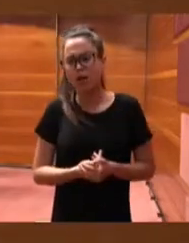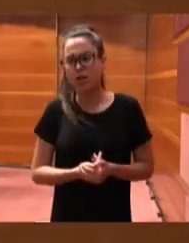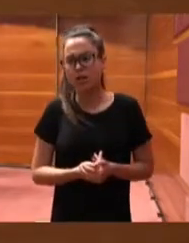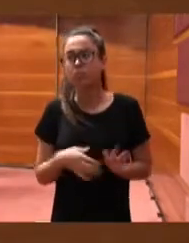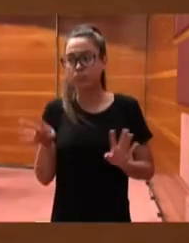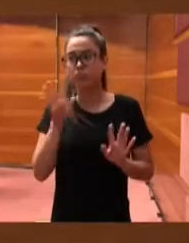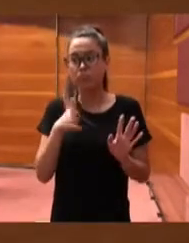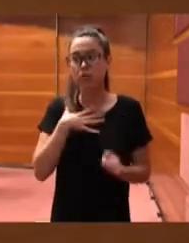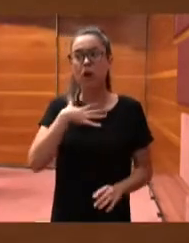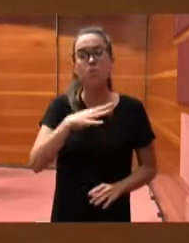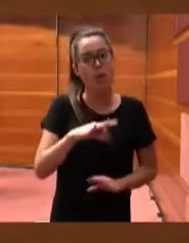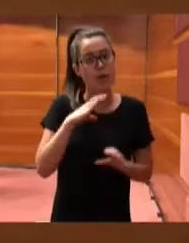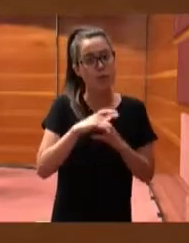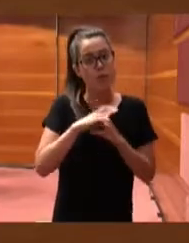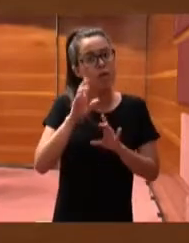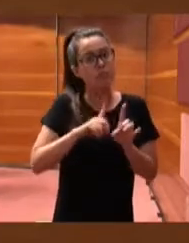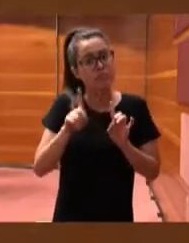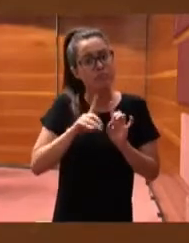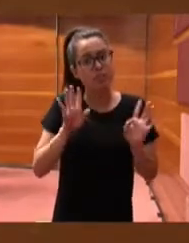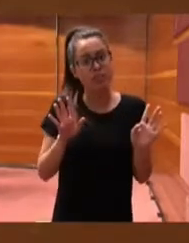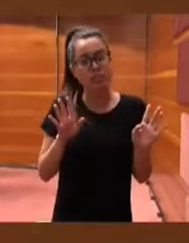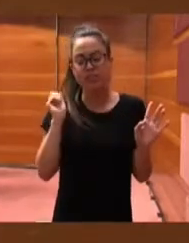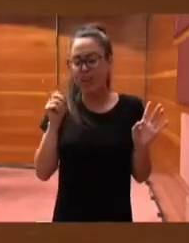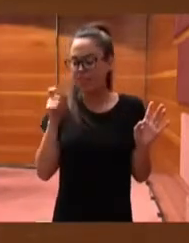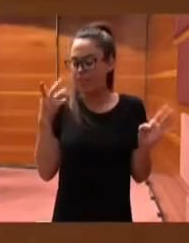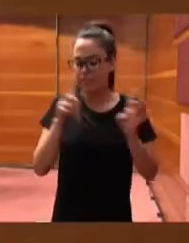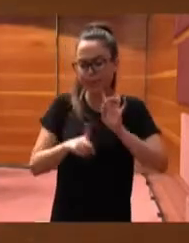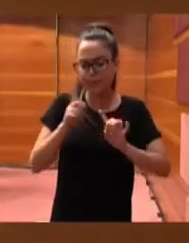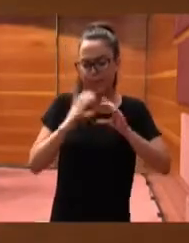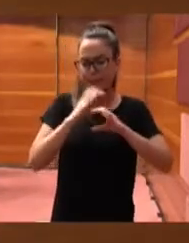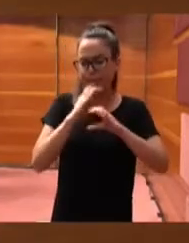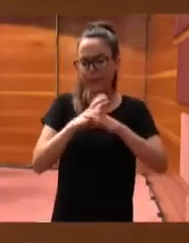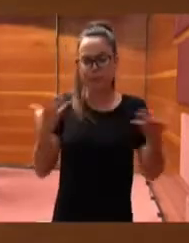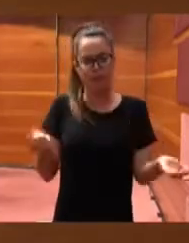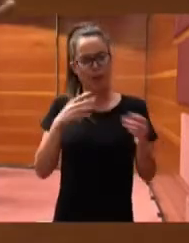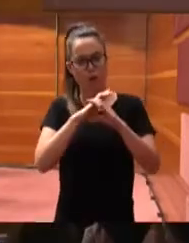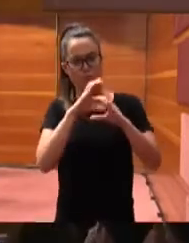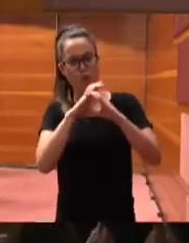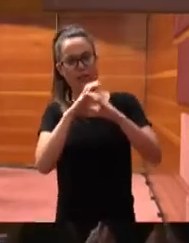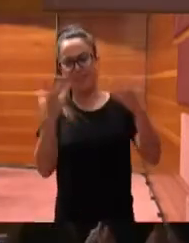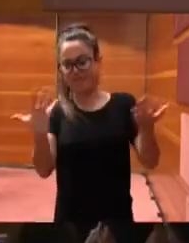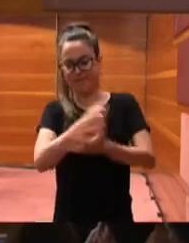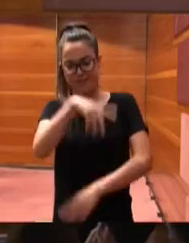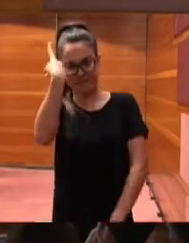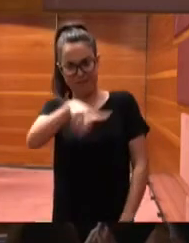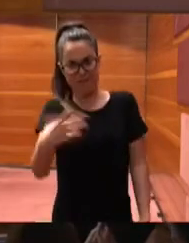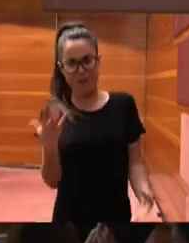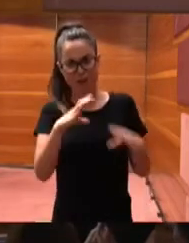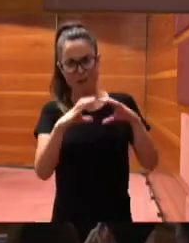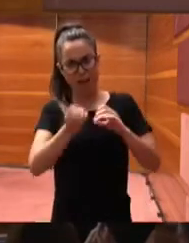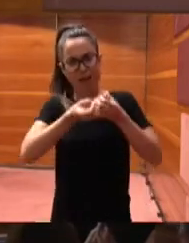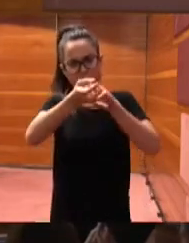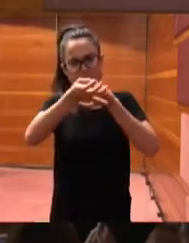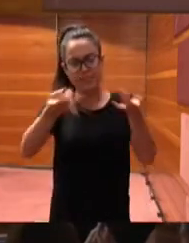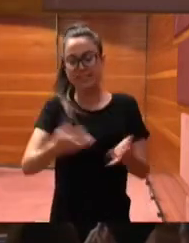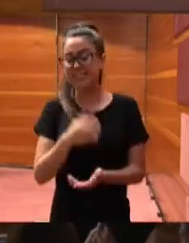De comunicación sabemos todos y siempre la culpa es de comunicación. Si alguien no hace algo es porque no se le ha comunicado. ¿Ah, sí?